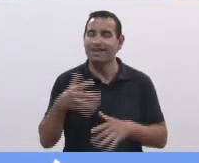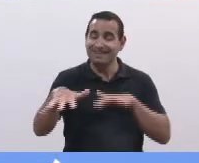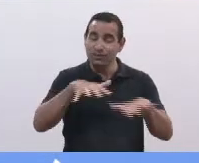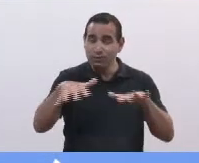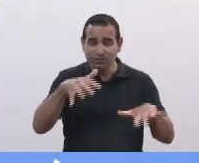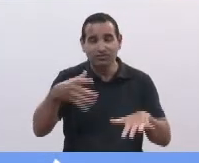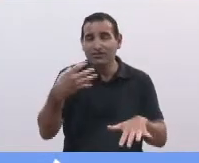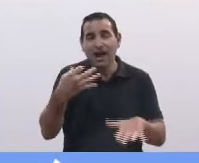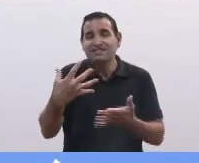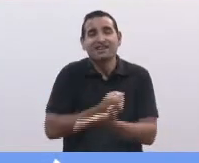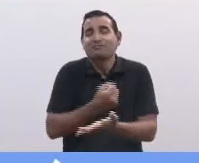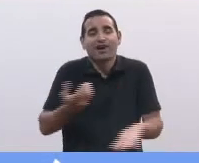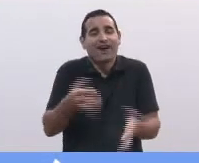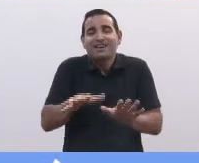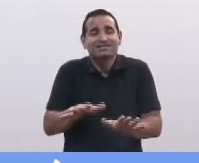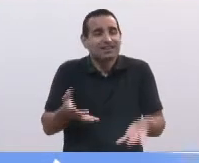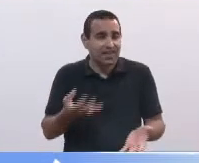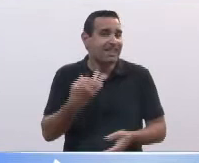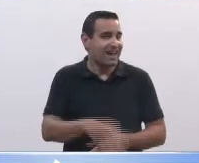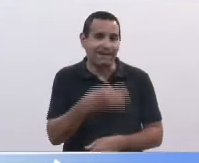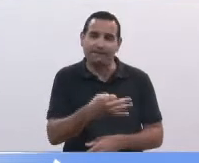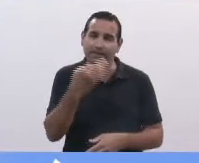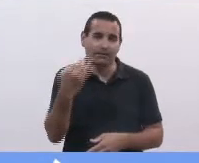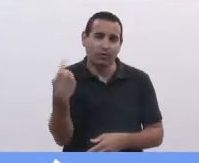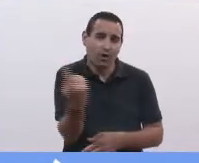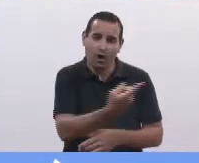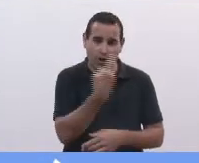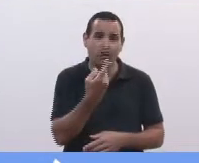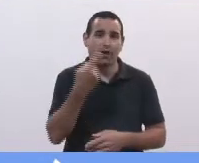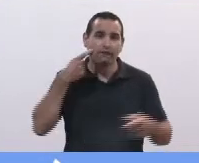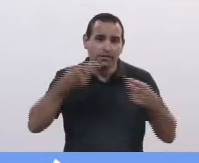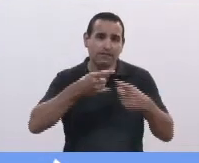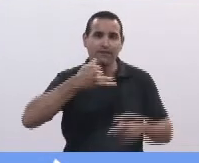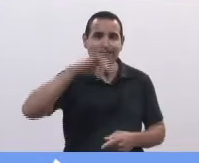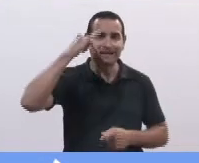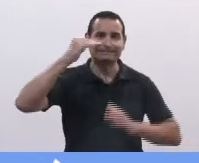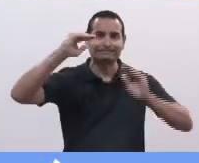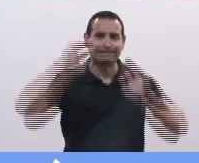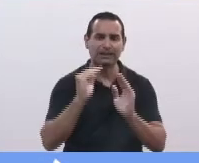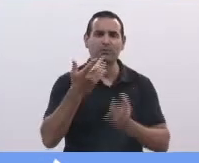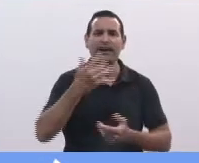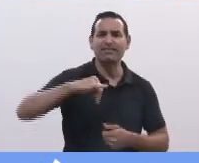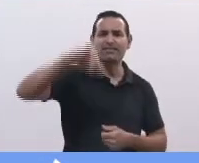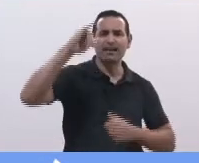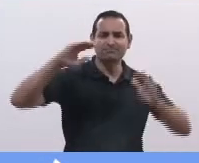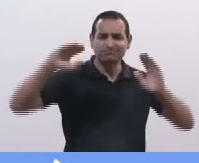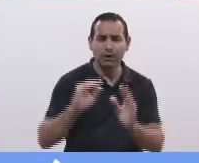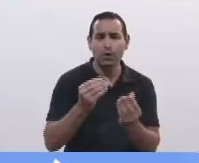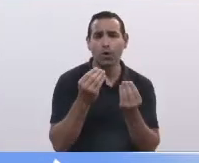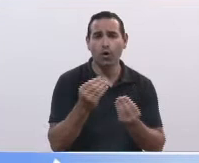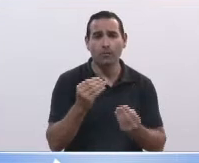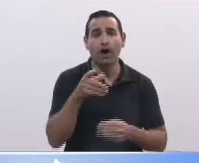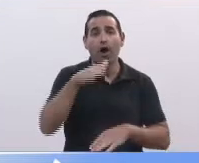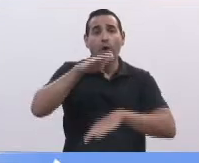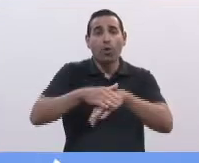Aceptar la realidad es parte de lo que tenemos que hacer para bajar la tasa de interés. Porque, ¿qué es la tasa de interés?